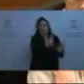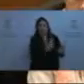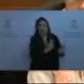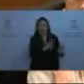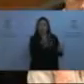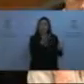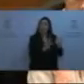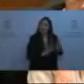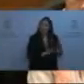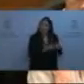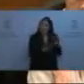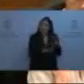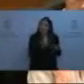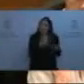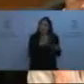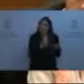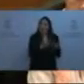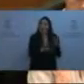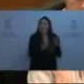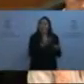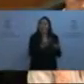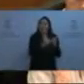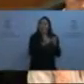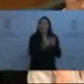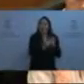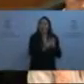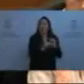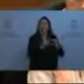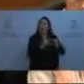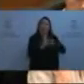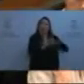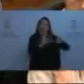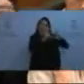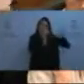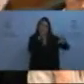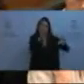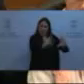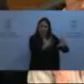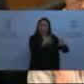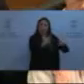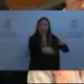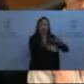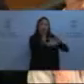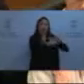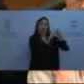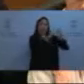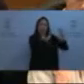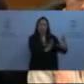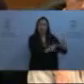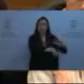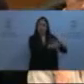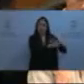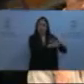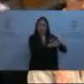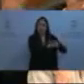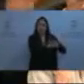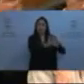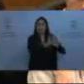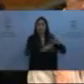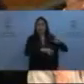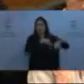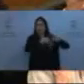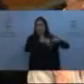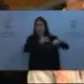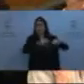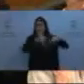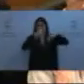valoró el valor arquitectónico del edificio, aparte del del mural, y se estimó dejarla ahí. Yo no sé si usted lo sabe, pero en una obra tan inmensa